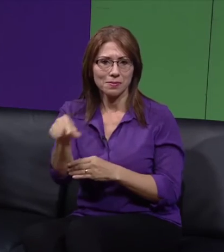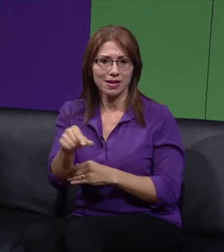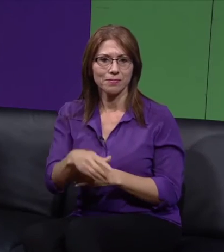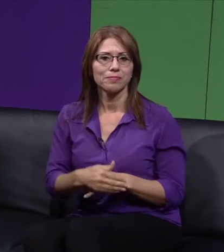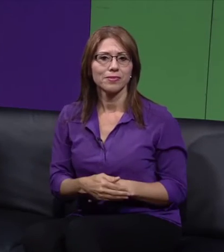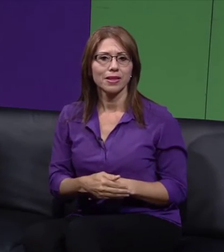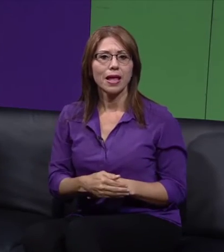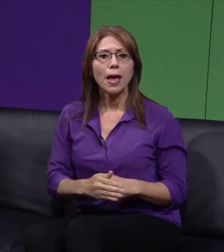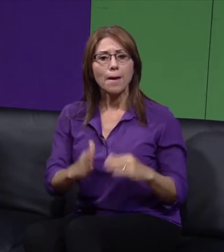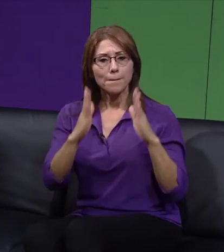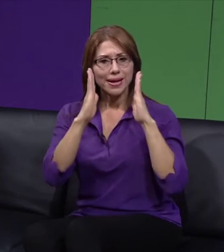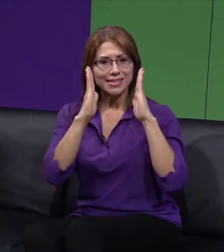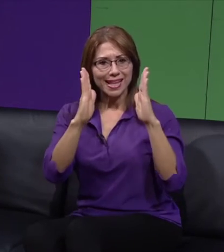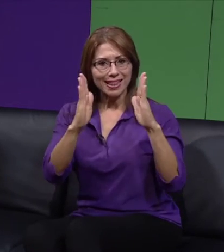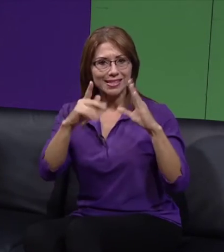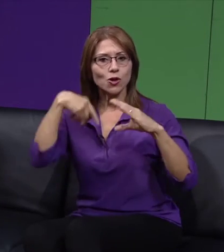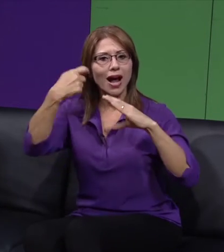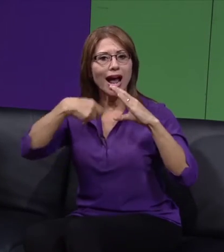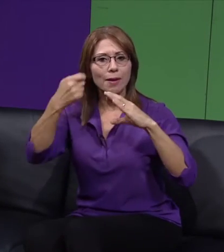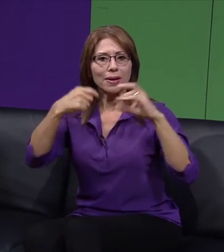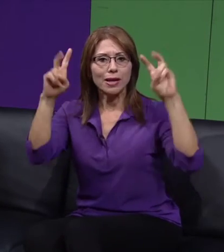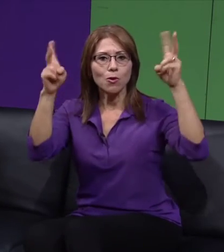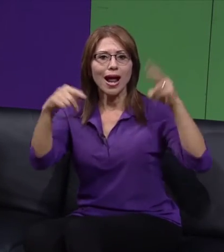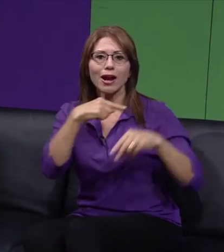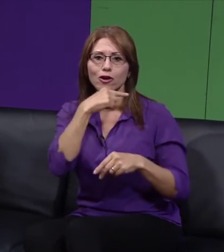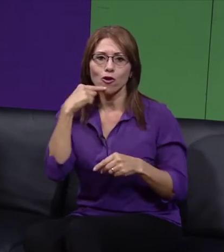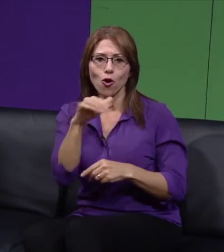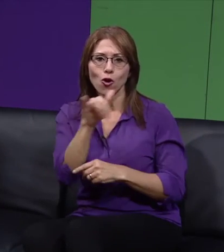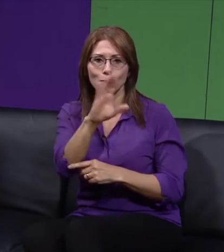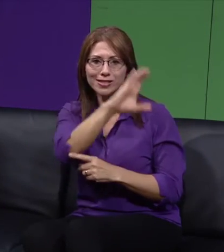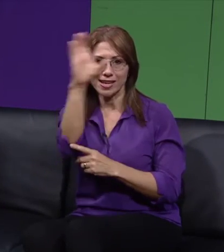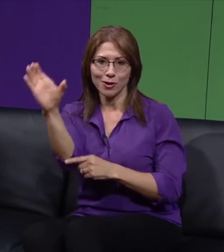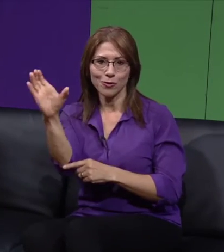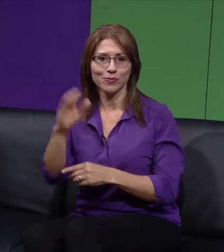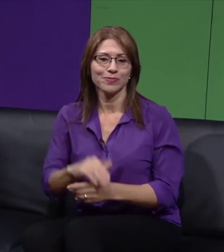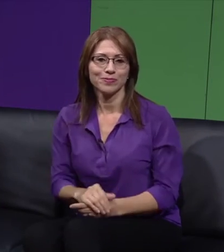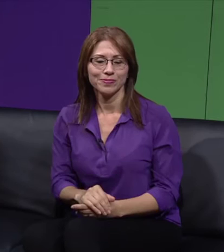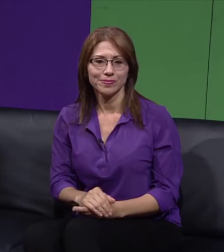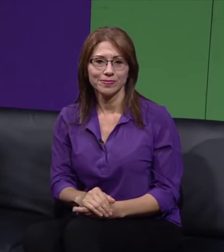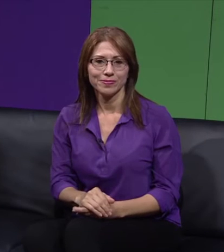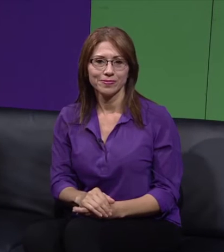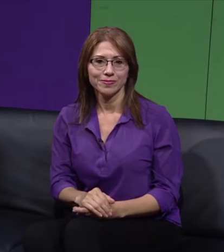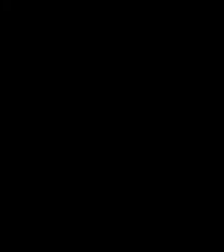de esta semana. Preste atención a la película Rojo como el cielo.